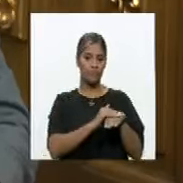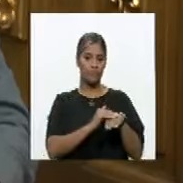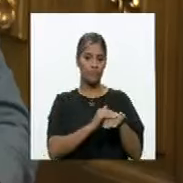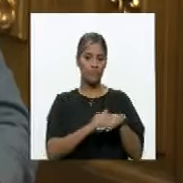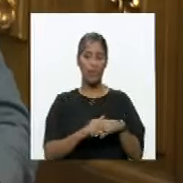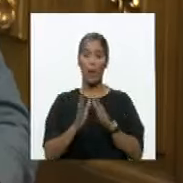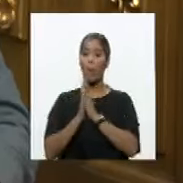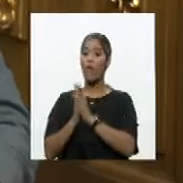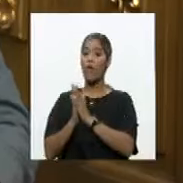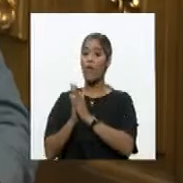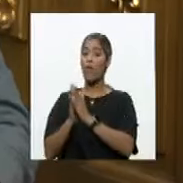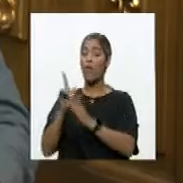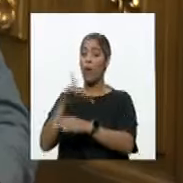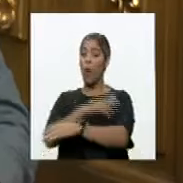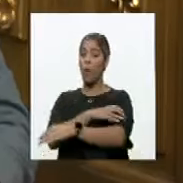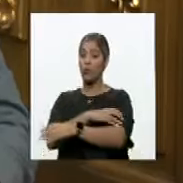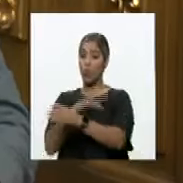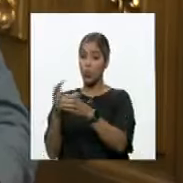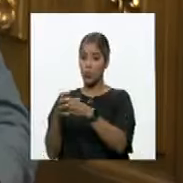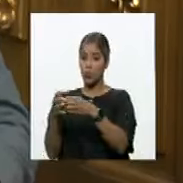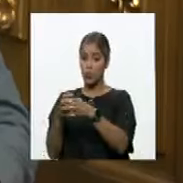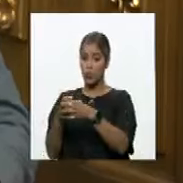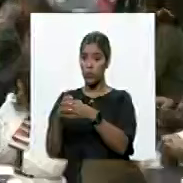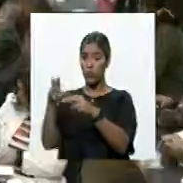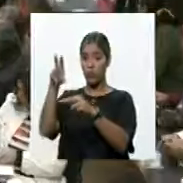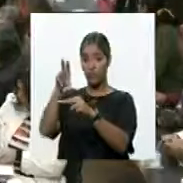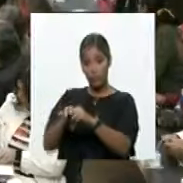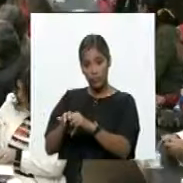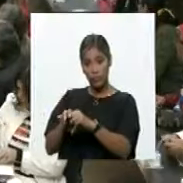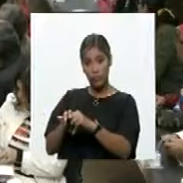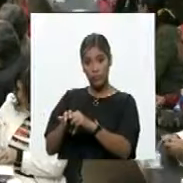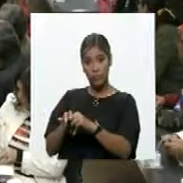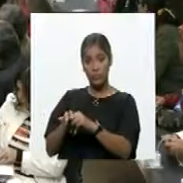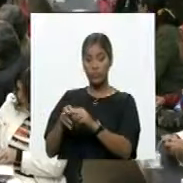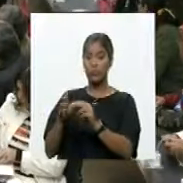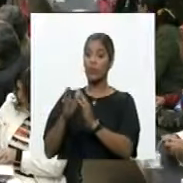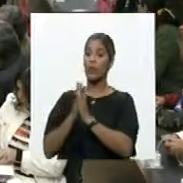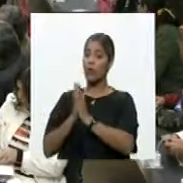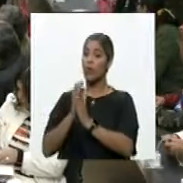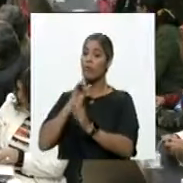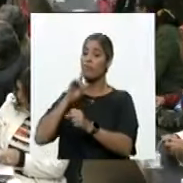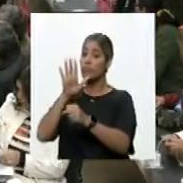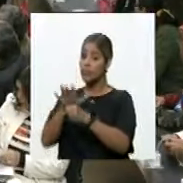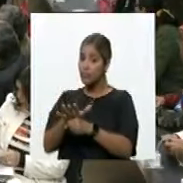bancada opositora puede, por favor... tomar asiento, hacer silencio.